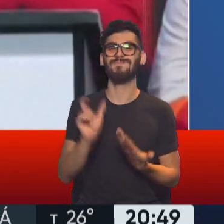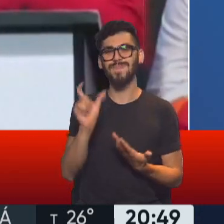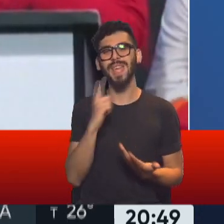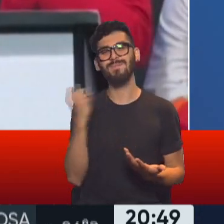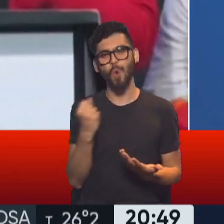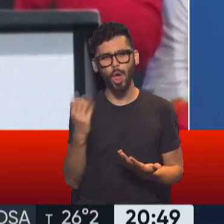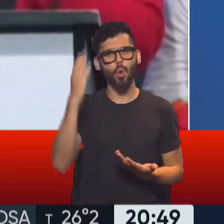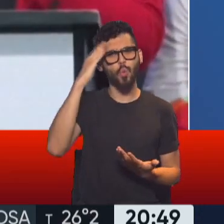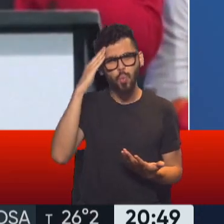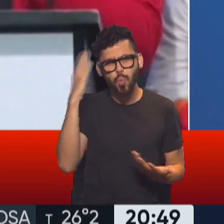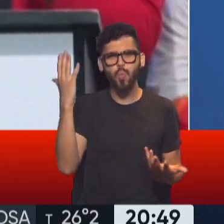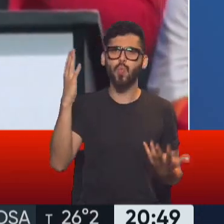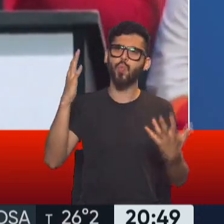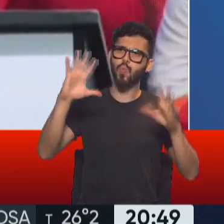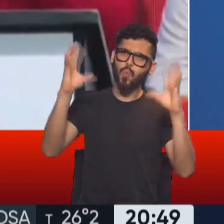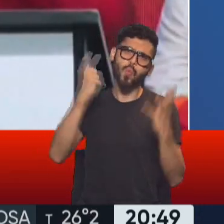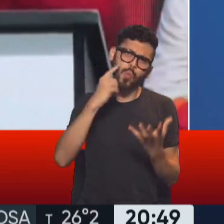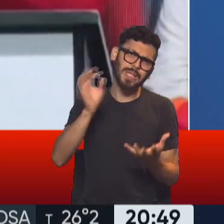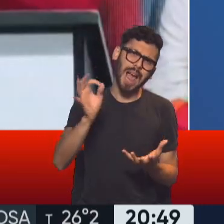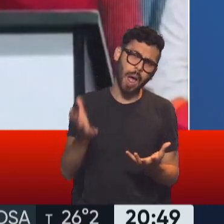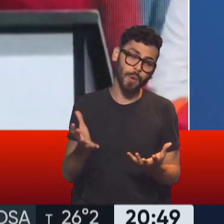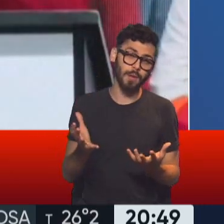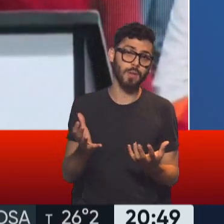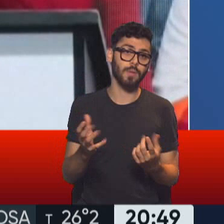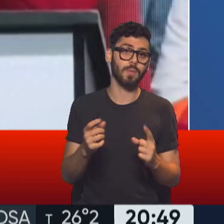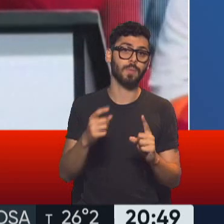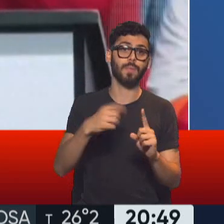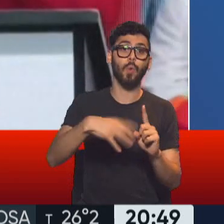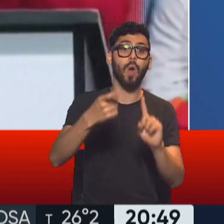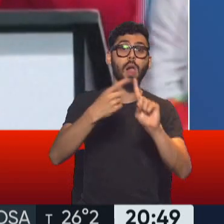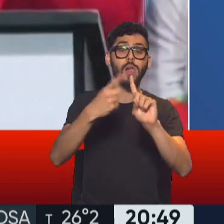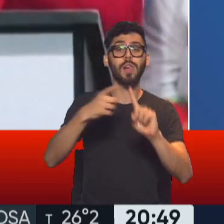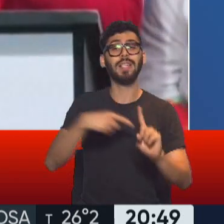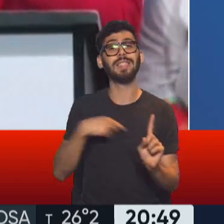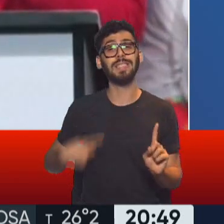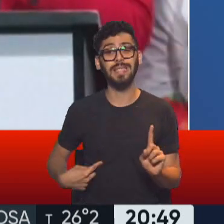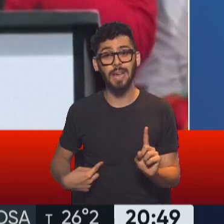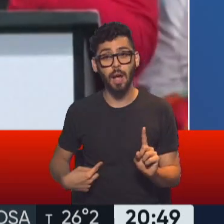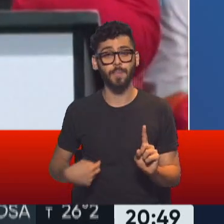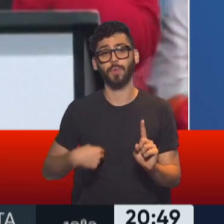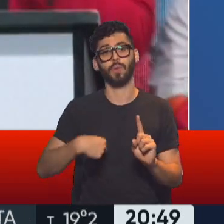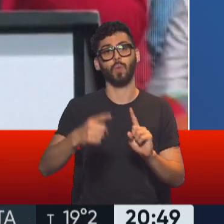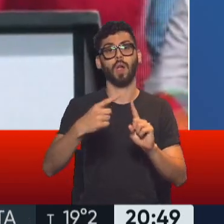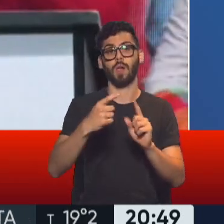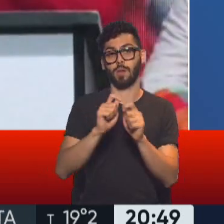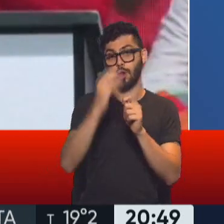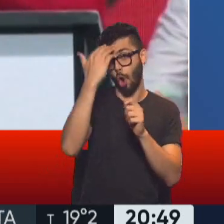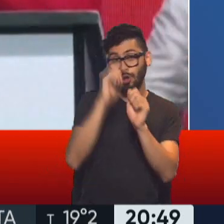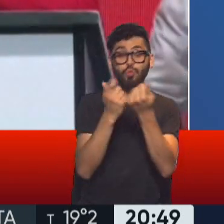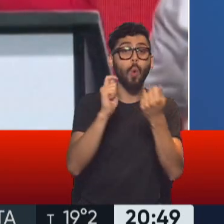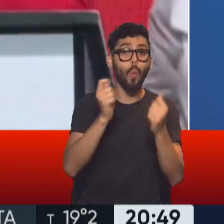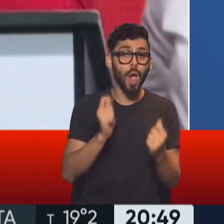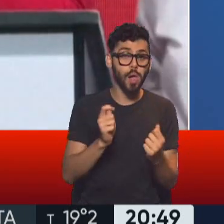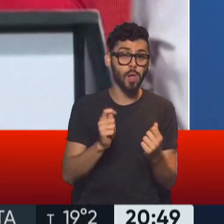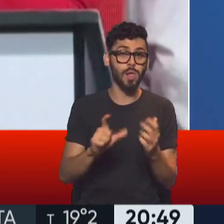con una cultura, una visión del mundo. Va a reanudar relaciones diplomáticas con China, llamar a una asamblea constituyente, derogar